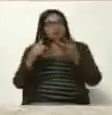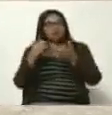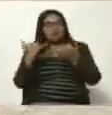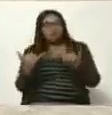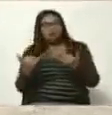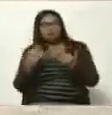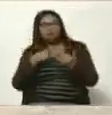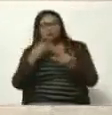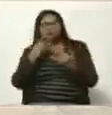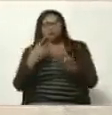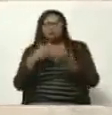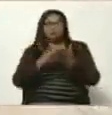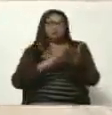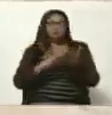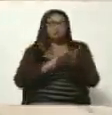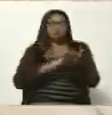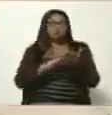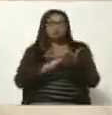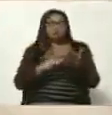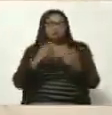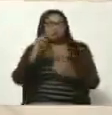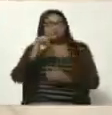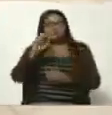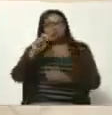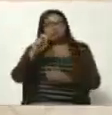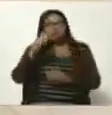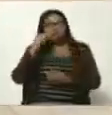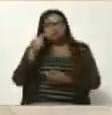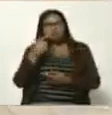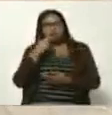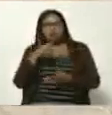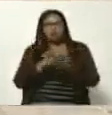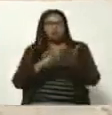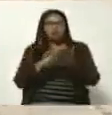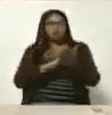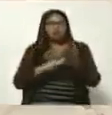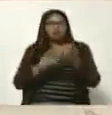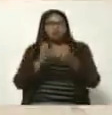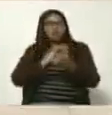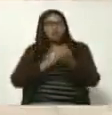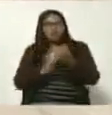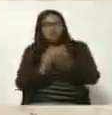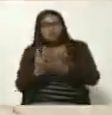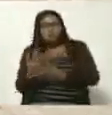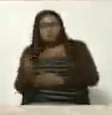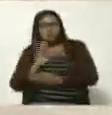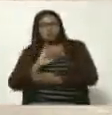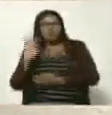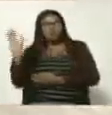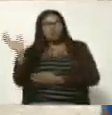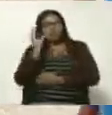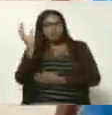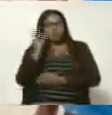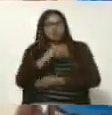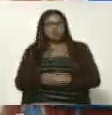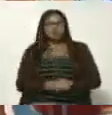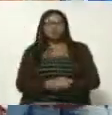Y bueno, la recuperación de Monómeros es inherentemente la recuperación del campo colombiano. Monómero se ha vuelto